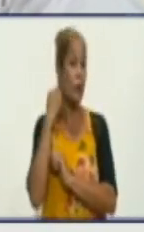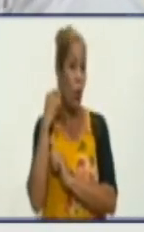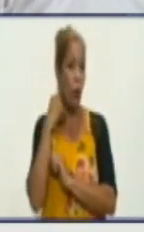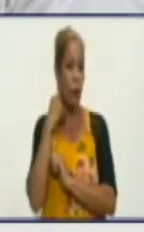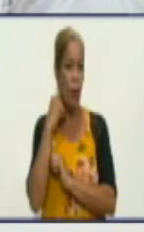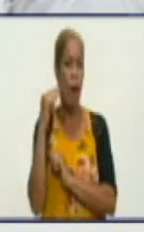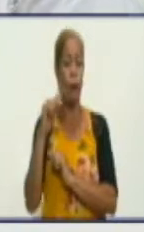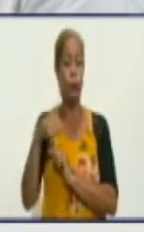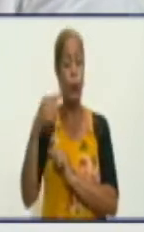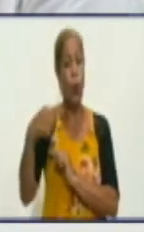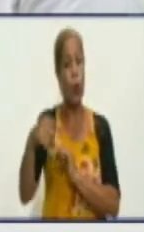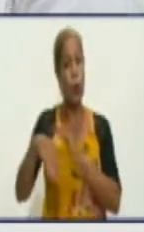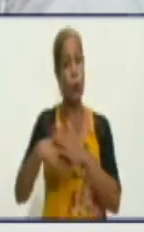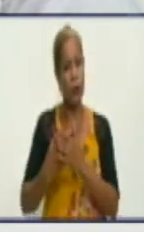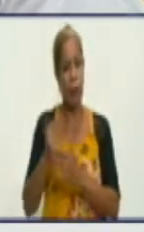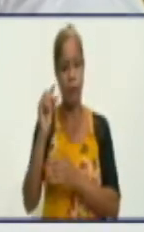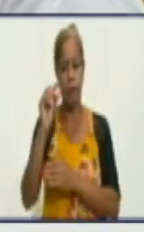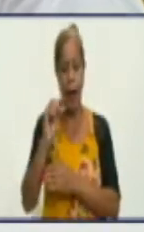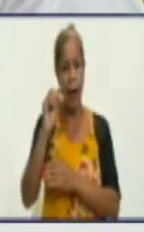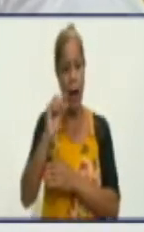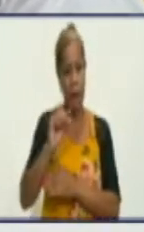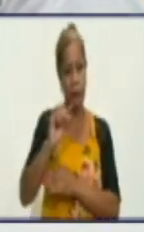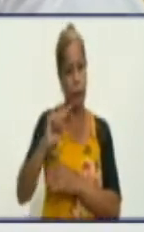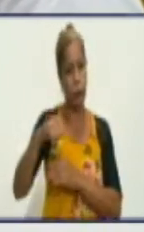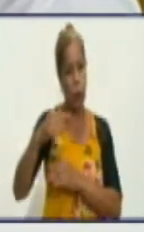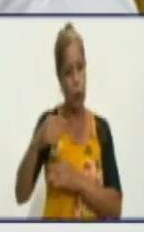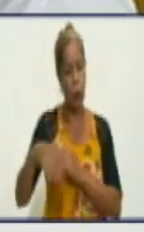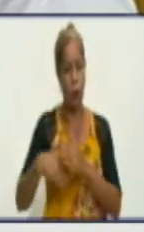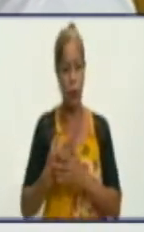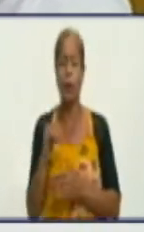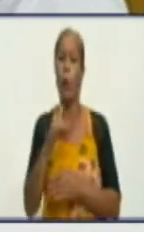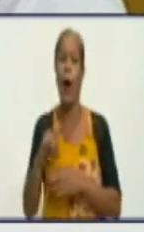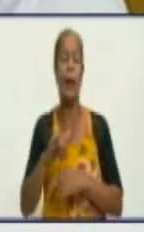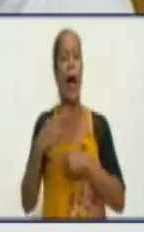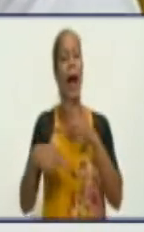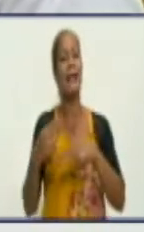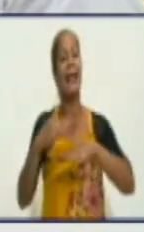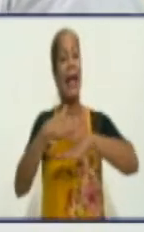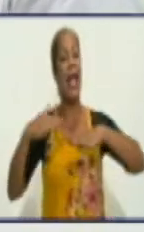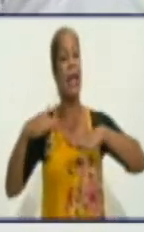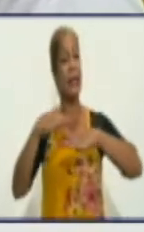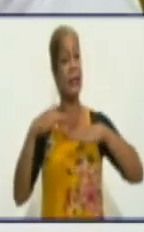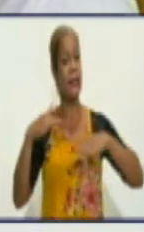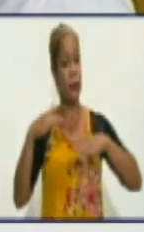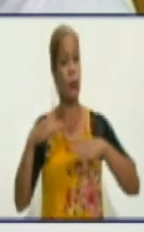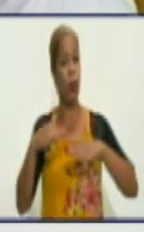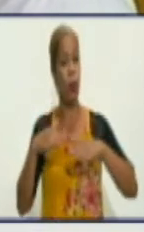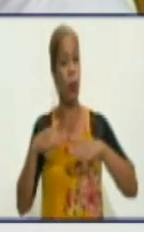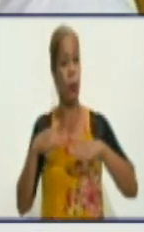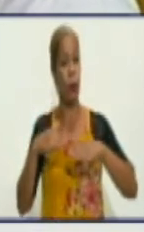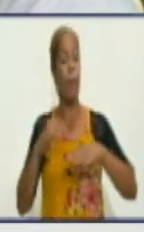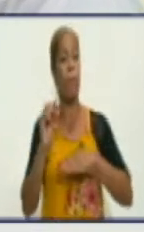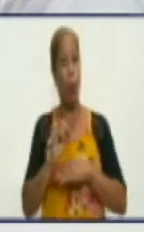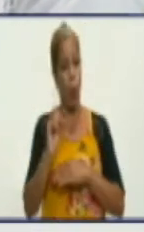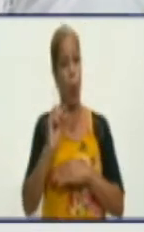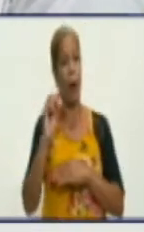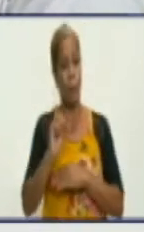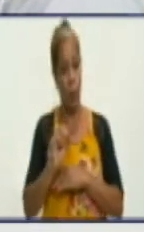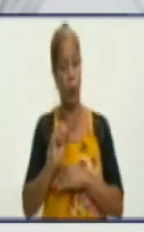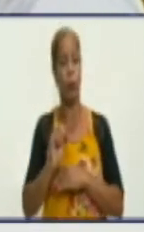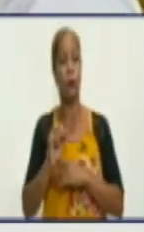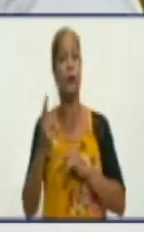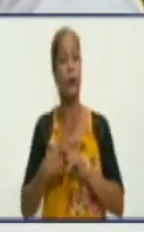ingesta de alcohol. El consumo de alcohol. Efectivamente. El paciente aquel que es sedentario, empezar a hacer ejercicio tipo aeróbico, de moderada a gran intensidad. Y de